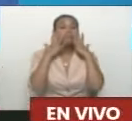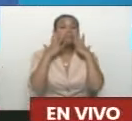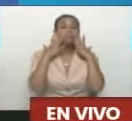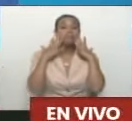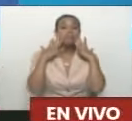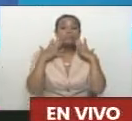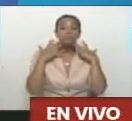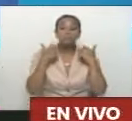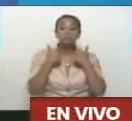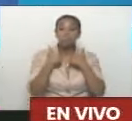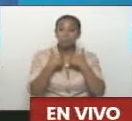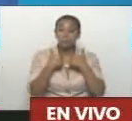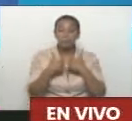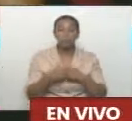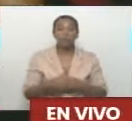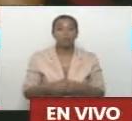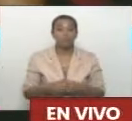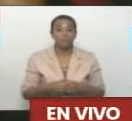Antioxidante,